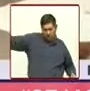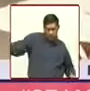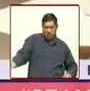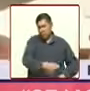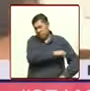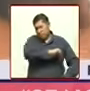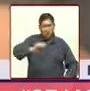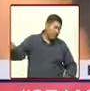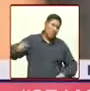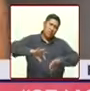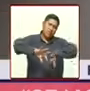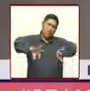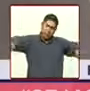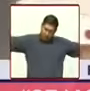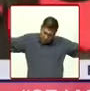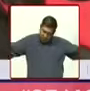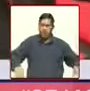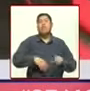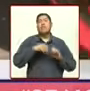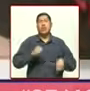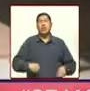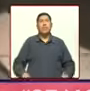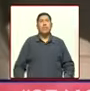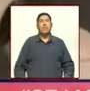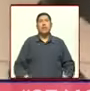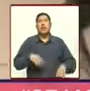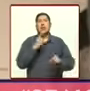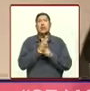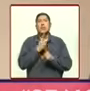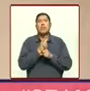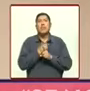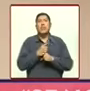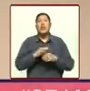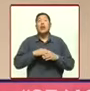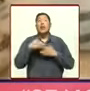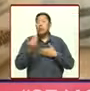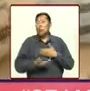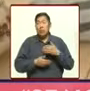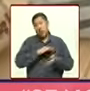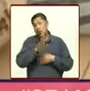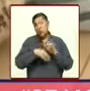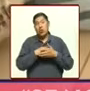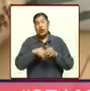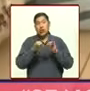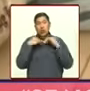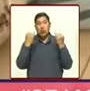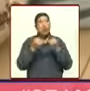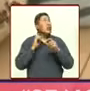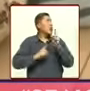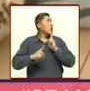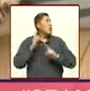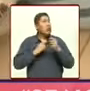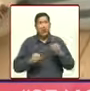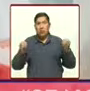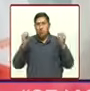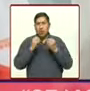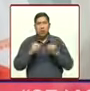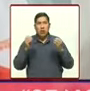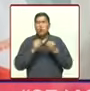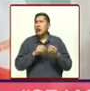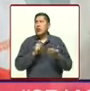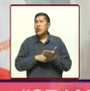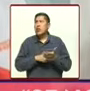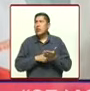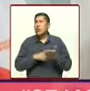herramienta primordial, ¿no?, para poder mitigar el fuego. Exactamente, invitamos a todas las instituciones y de hecho ya algunas se han sumado en